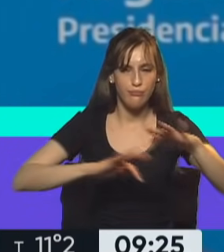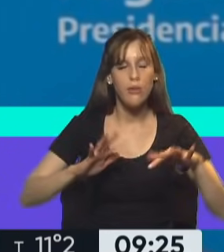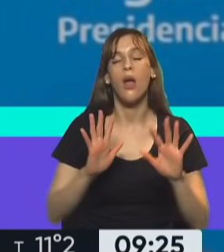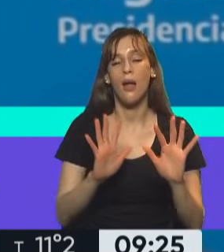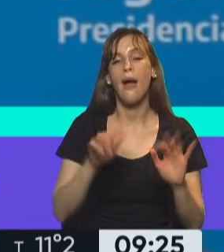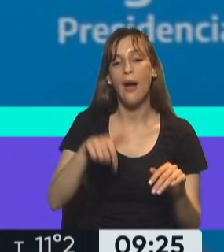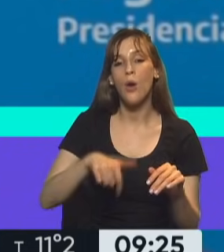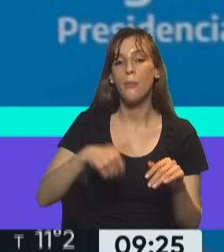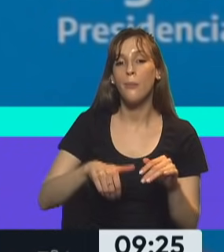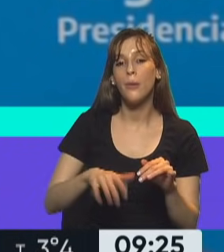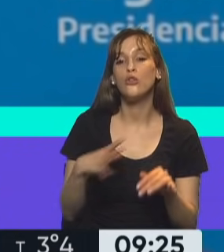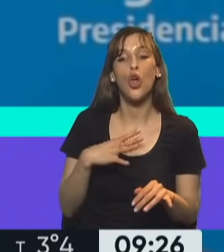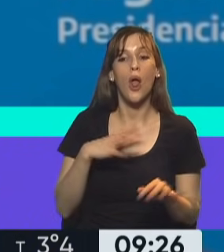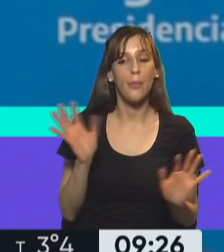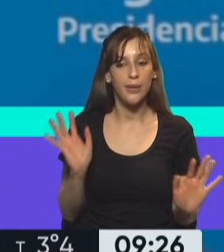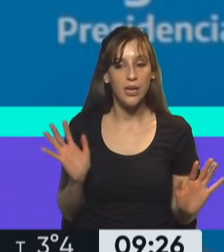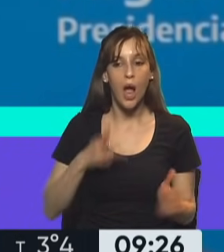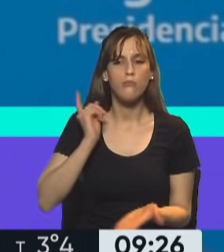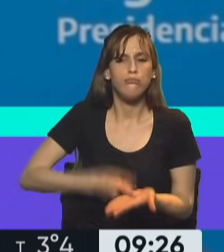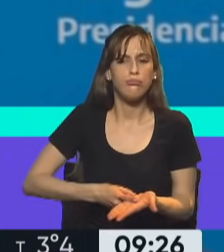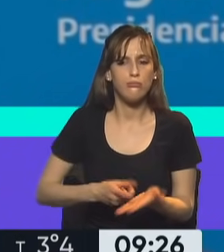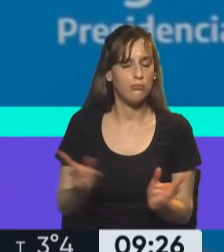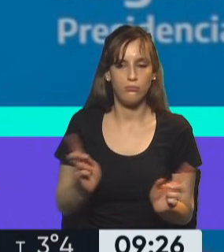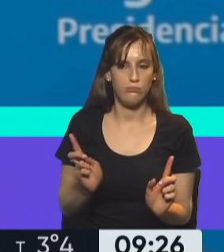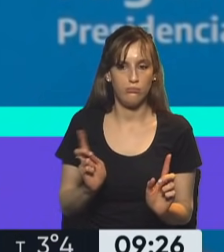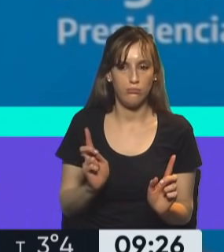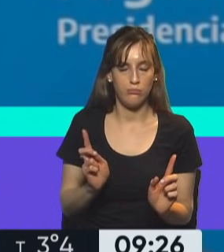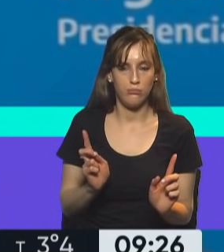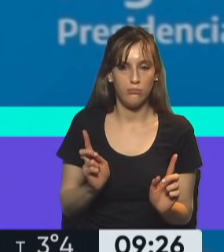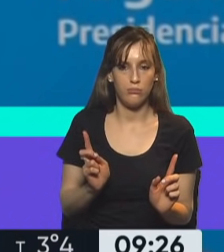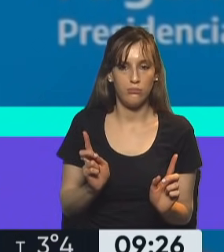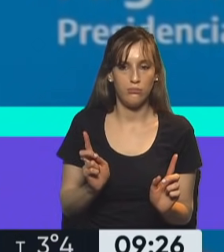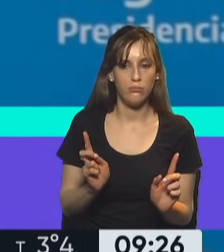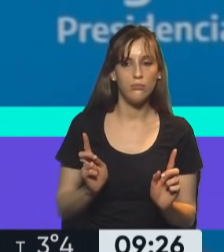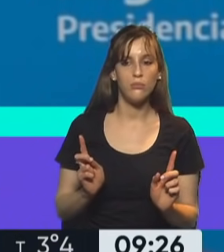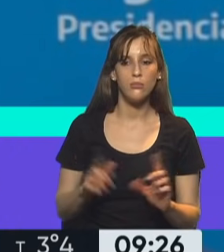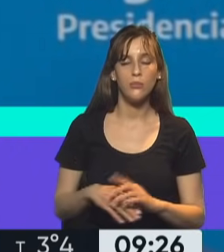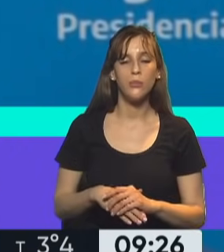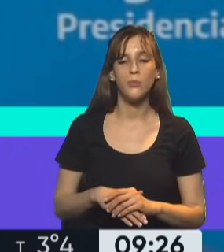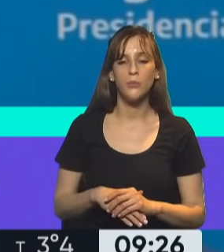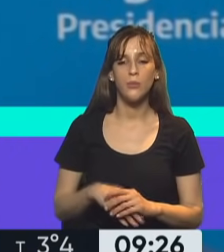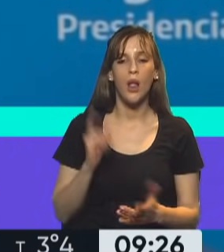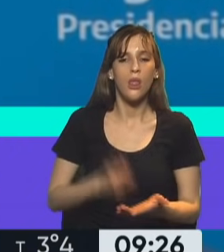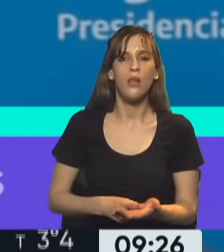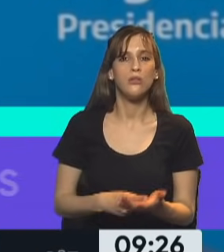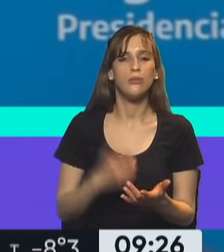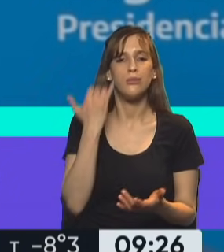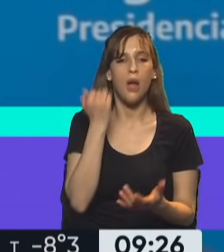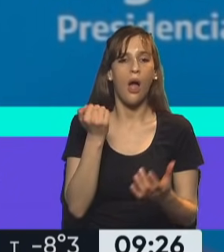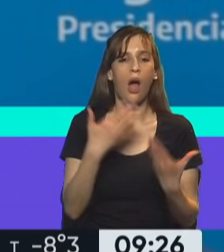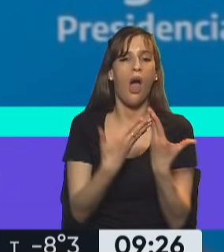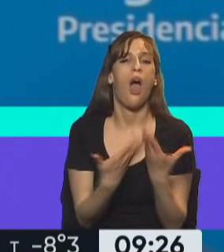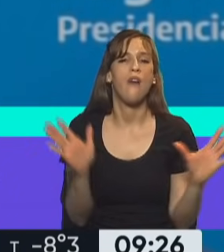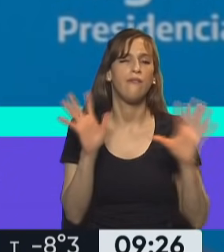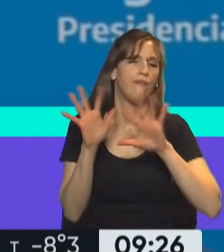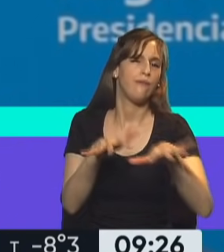en principio todavía no hemos decidido avanzar con el aumento del aforo, y desde